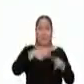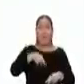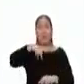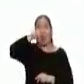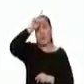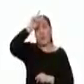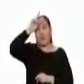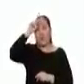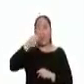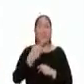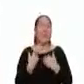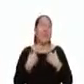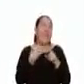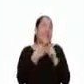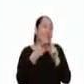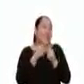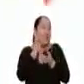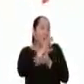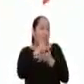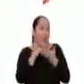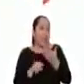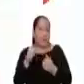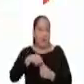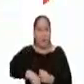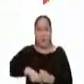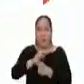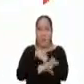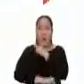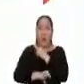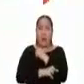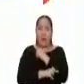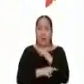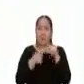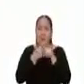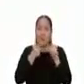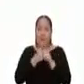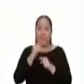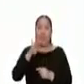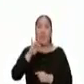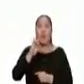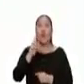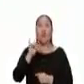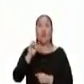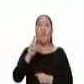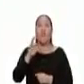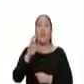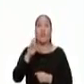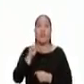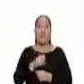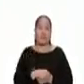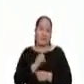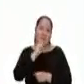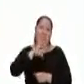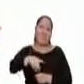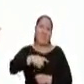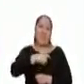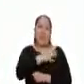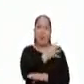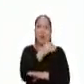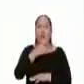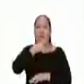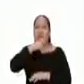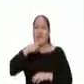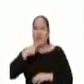tiene características que lo hacen uno de los países más ricos en biodiversidad. Y ni qué decir del bosque seco ecuatorial, el desierto